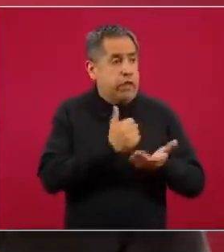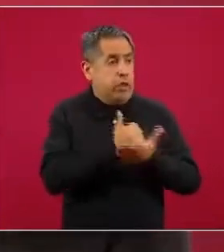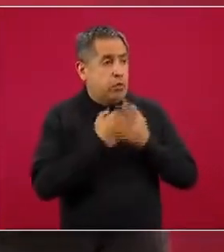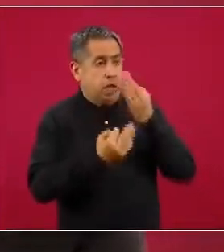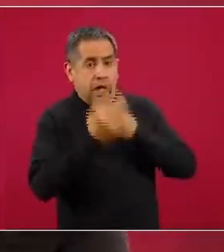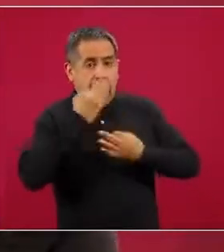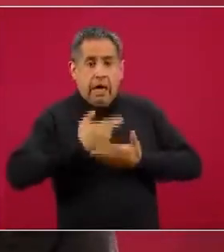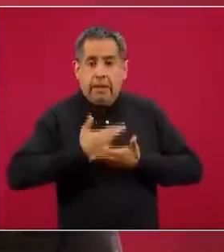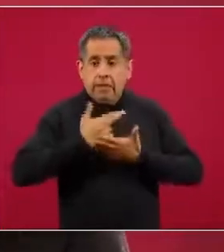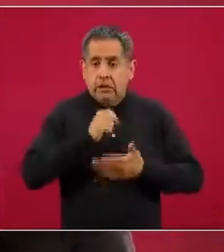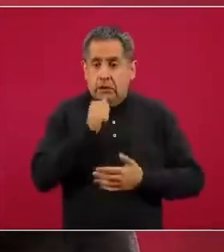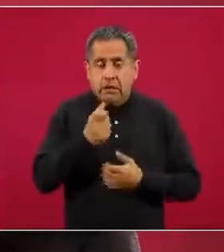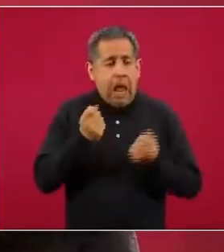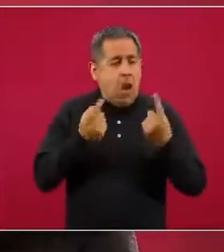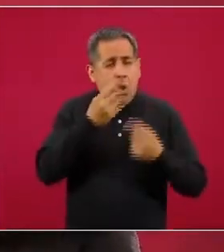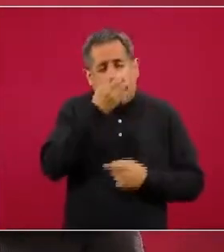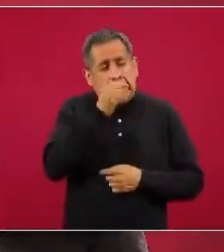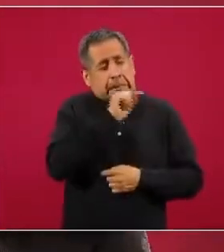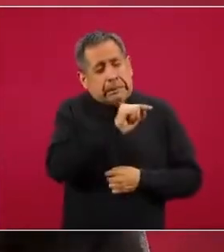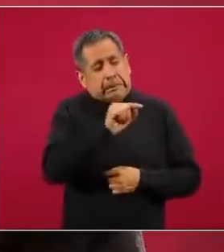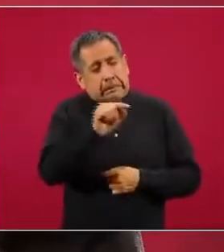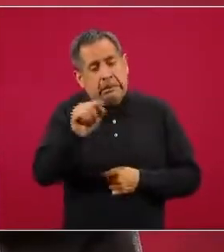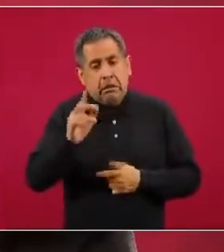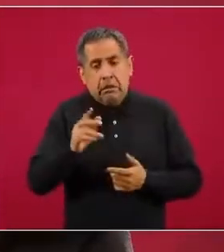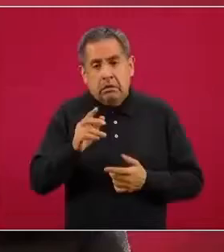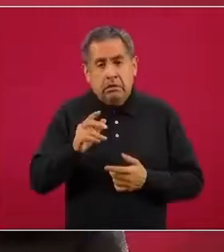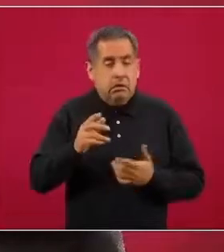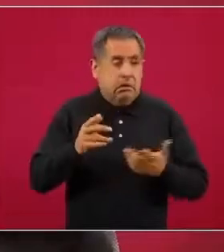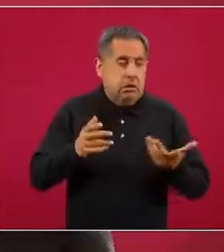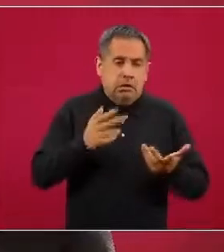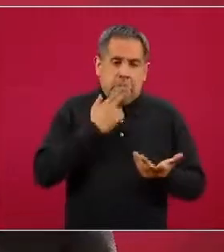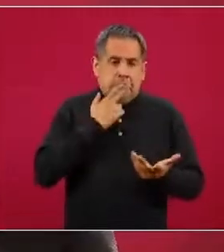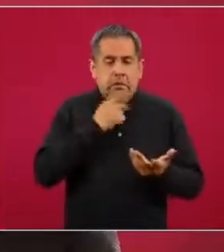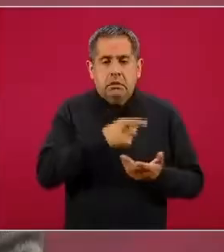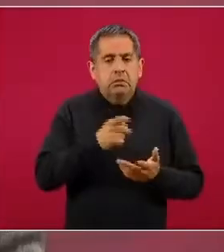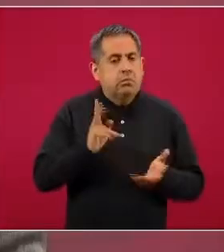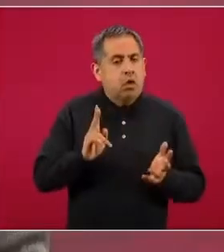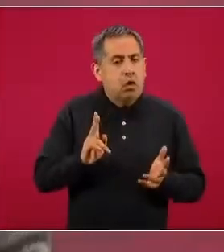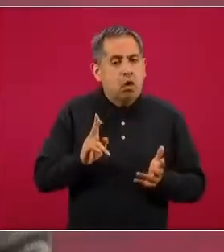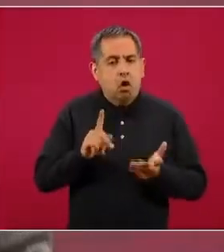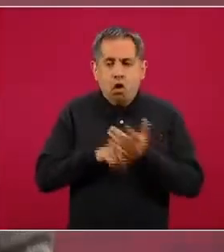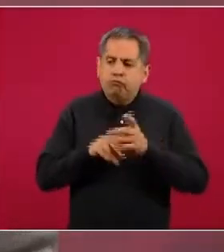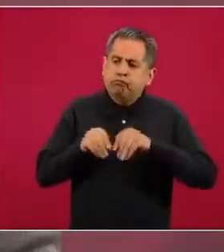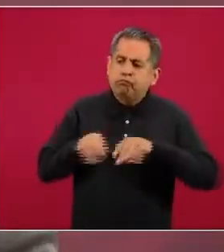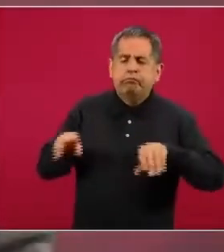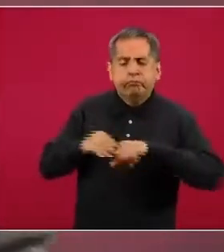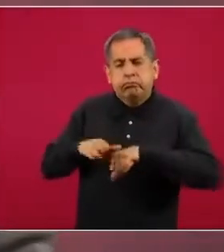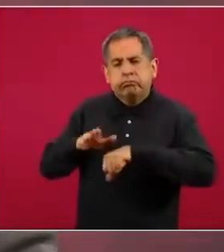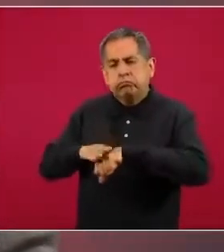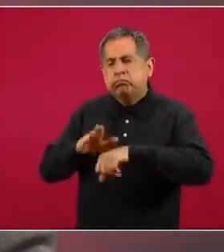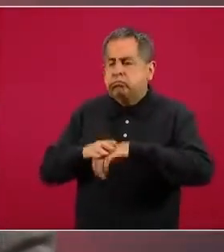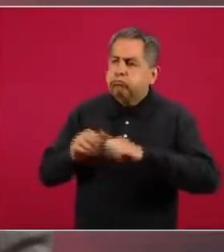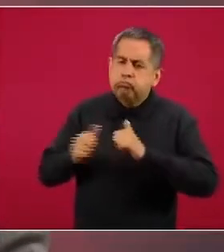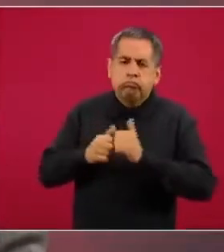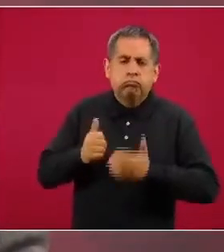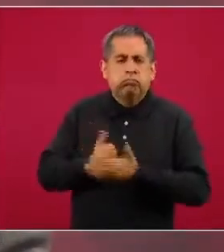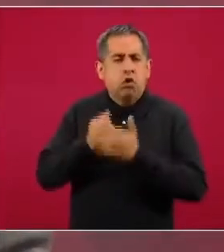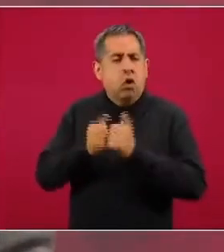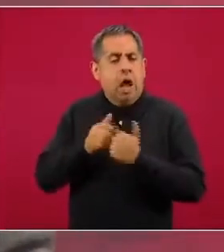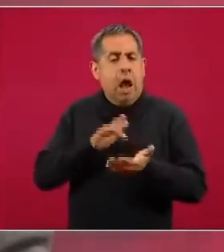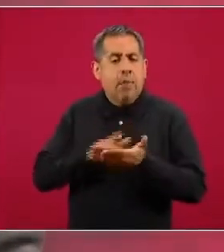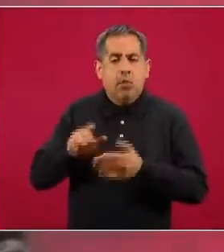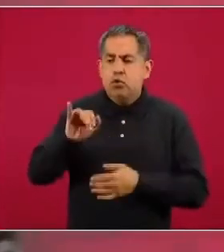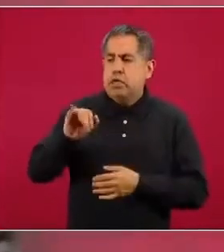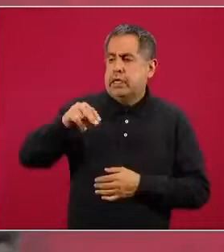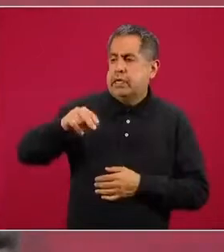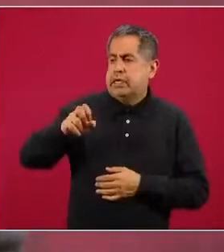más que unos limitados, aunque valiosísimos. Y estos recursos los hemos logrado conjuntar con el apoyo del